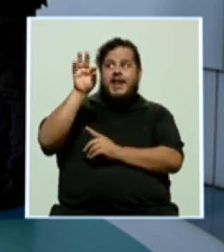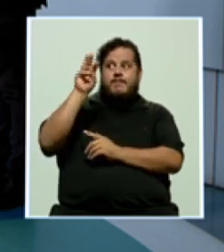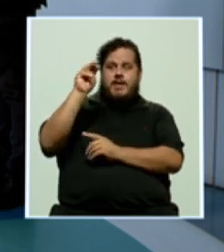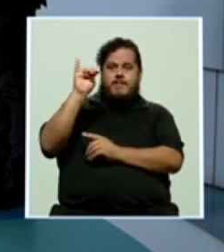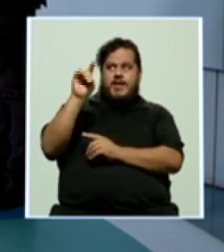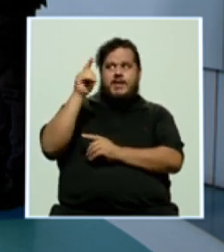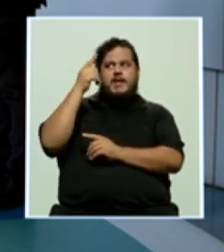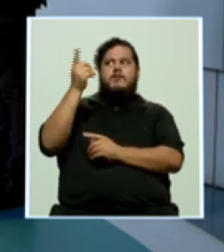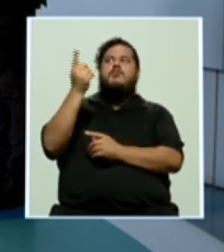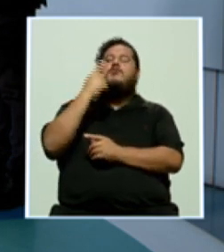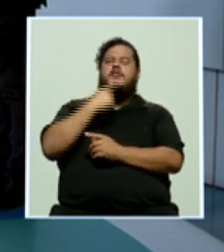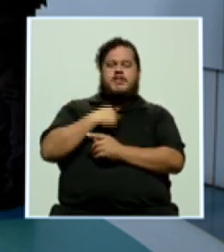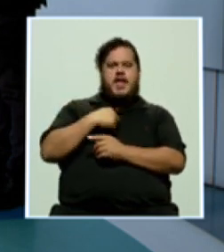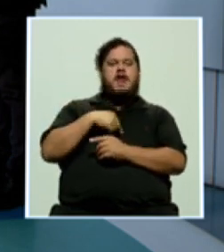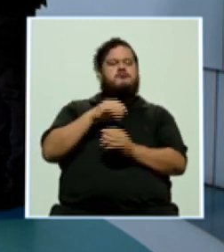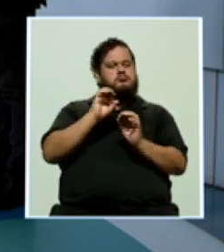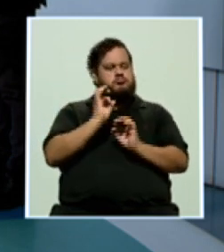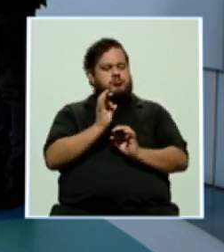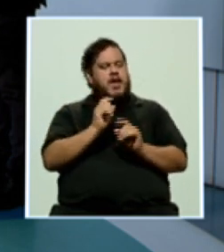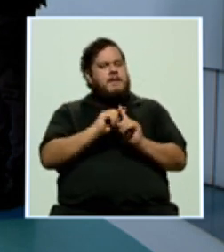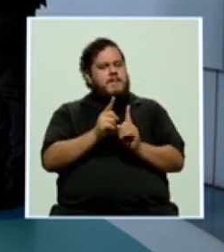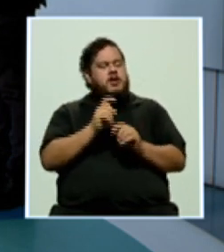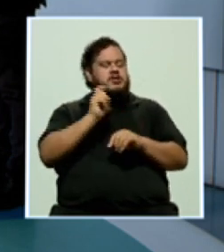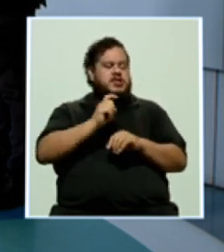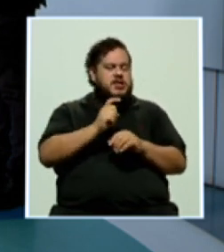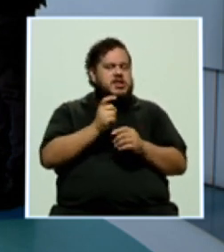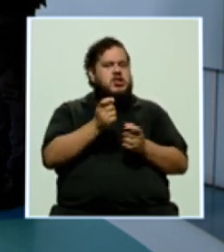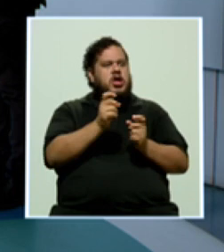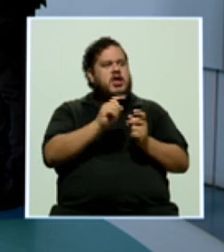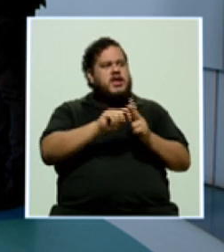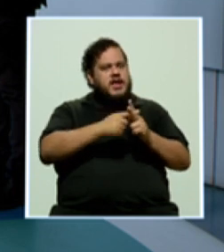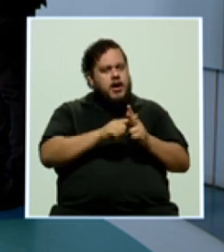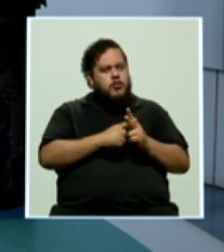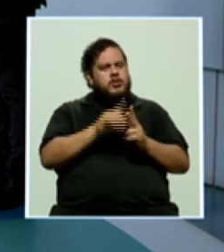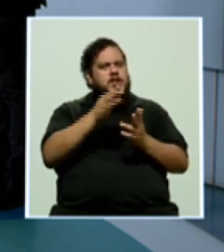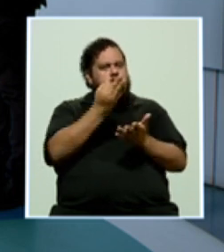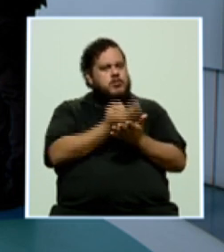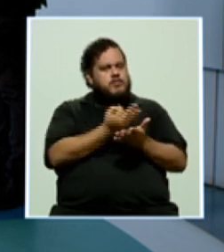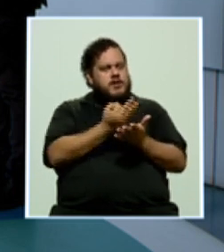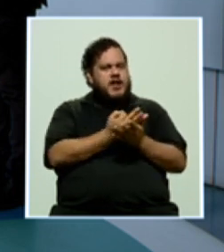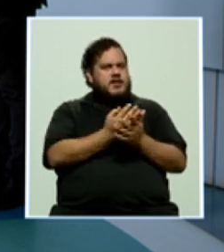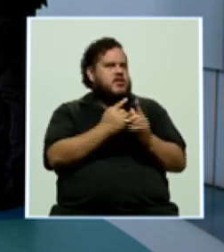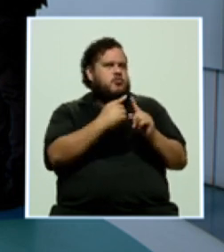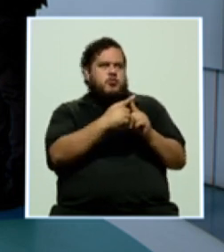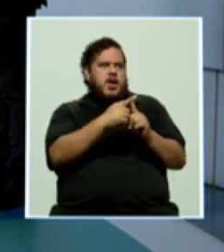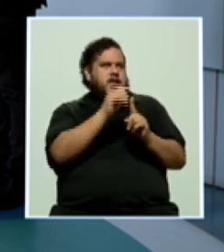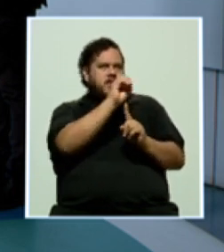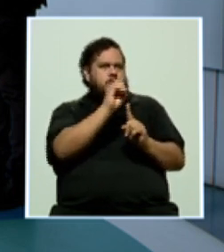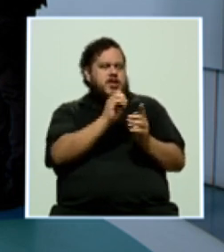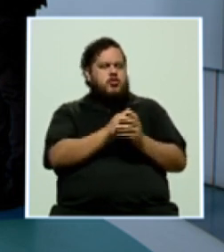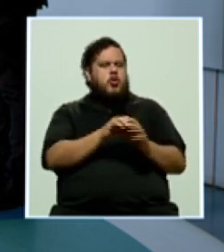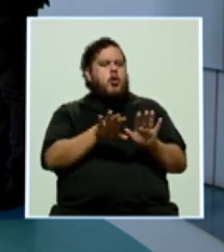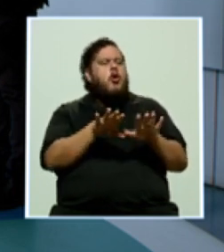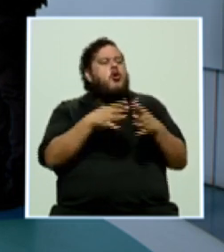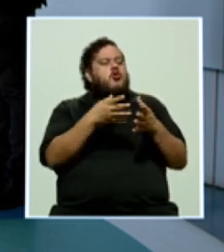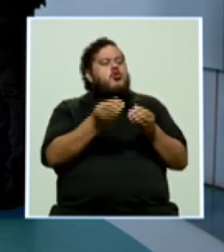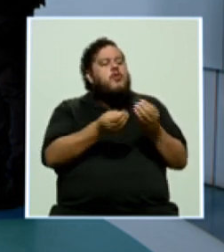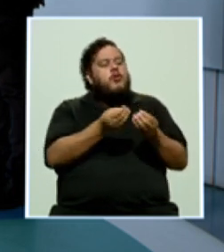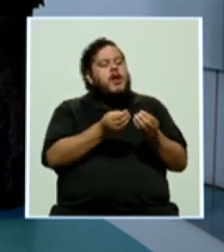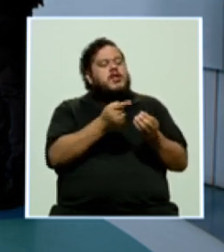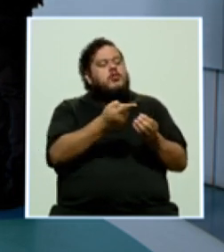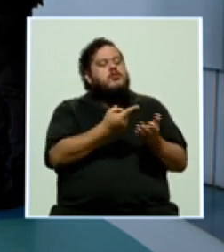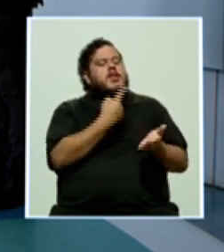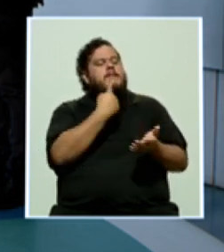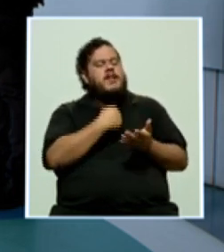eso necesito que ajuste sus finanzas en un X%. Correcto. ¿Cómo lo hace? Usted me lo propone. Así